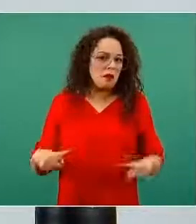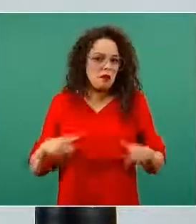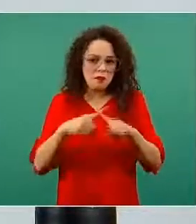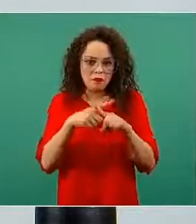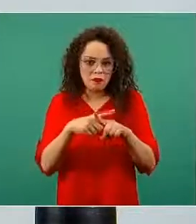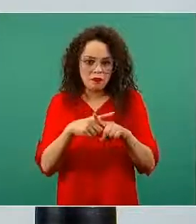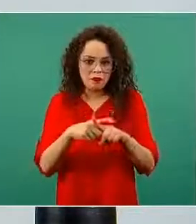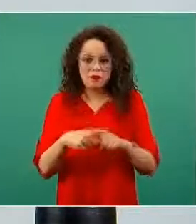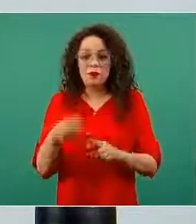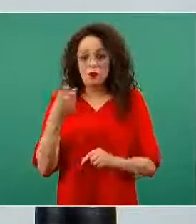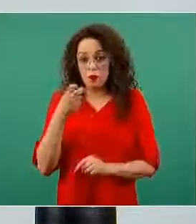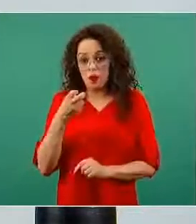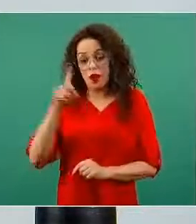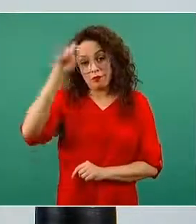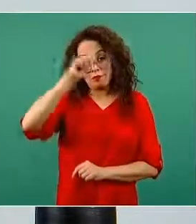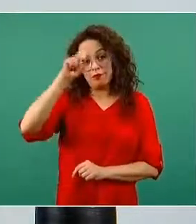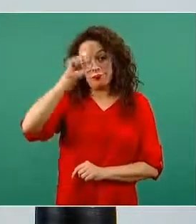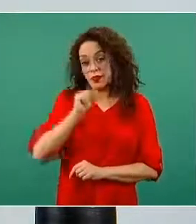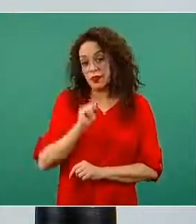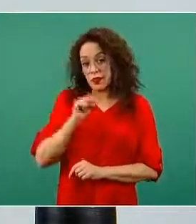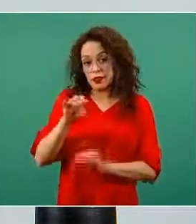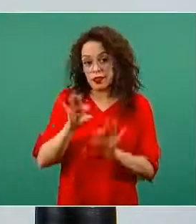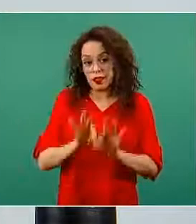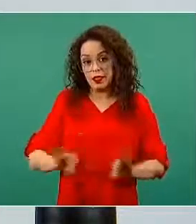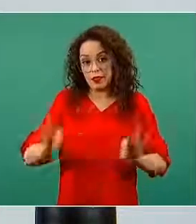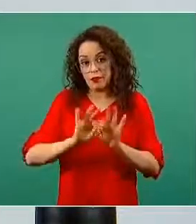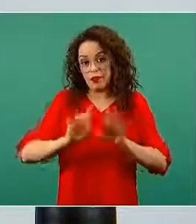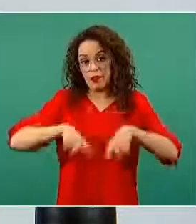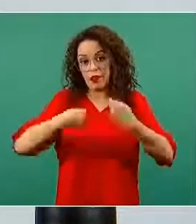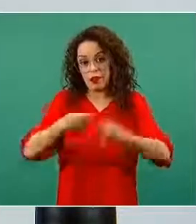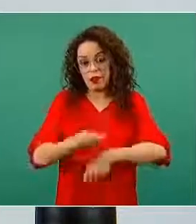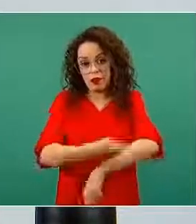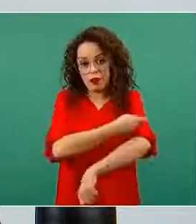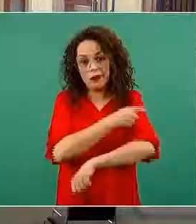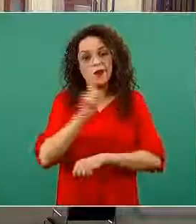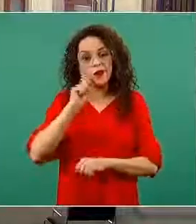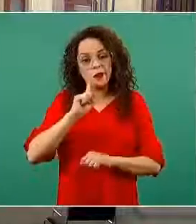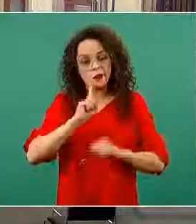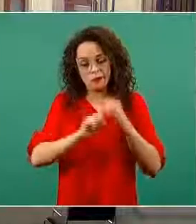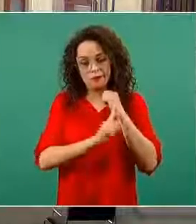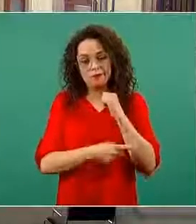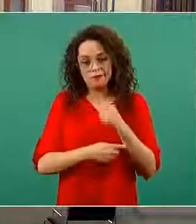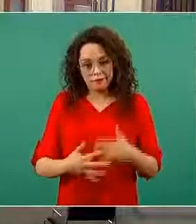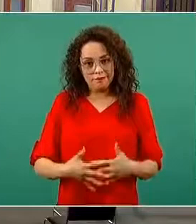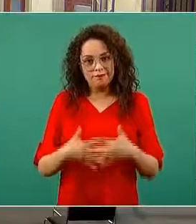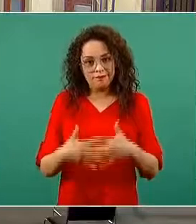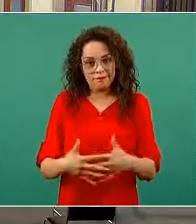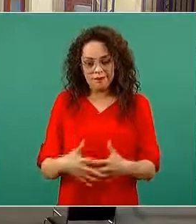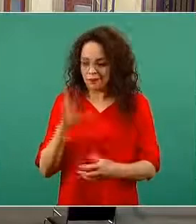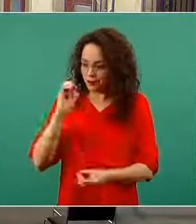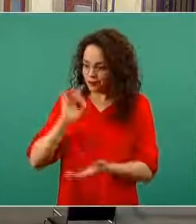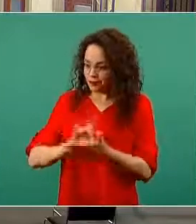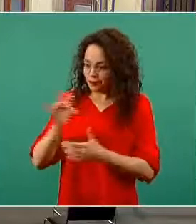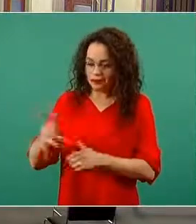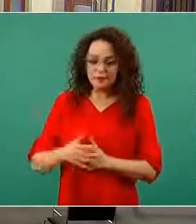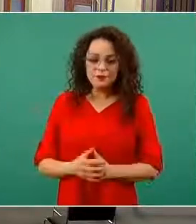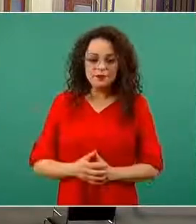es esta recomendación que se ha implementado. Muchas gracias. Muchas gracias. Adelante.